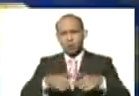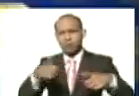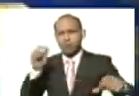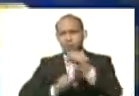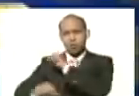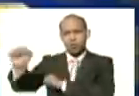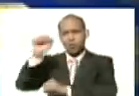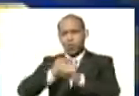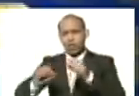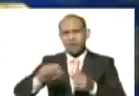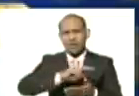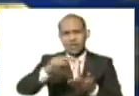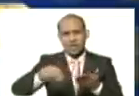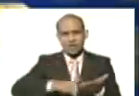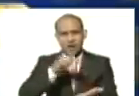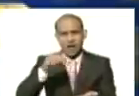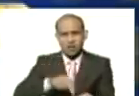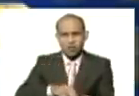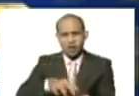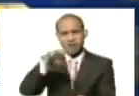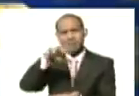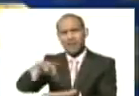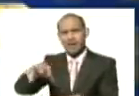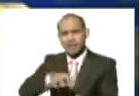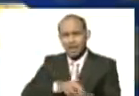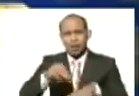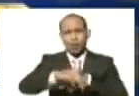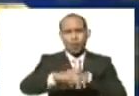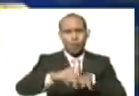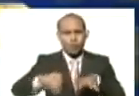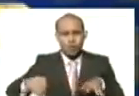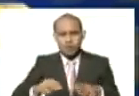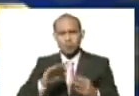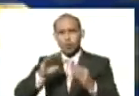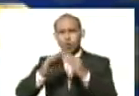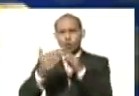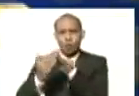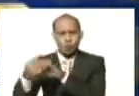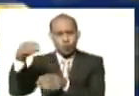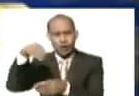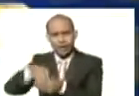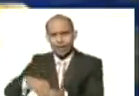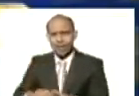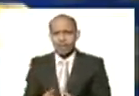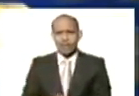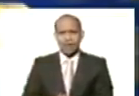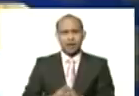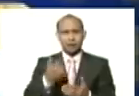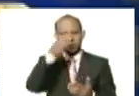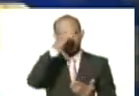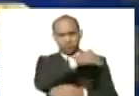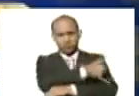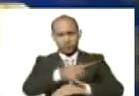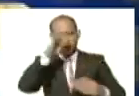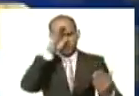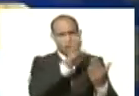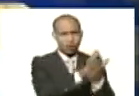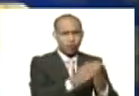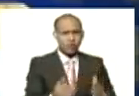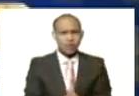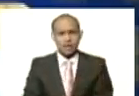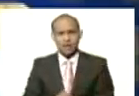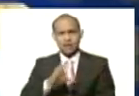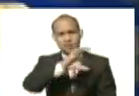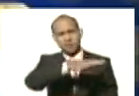defensa territorial en los estados, en los municipios, en las comunas, en la frontera, en la